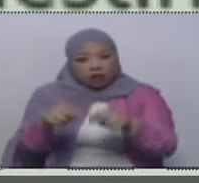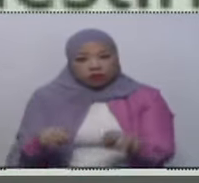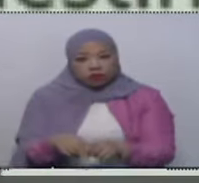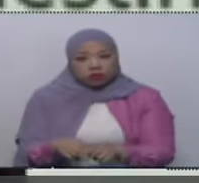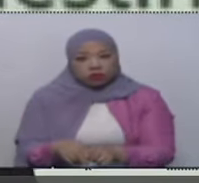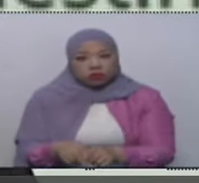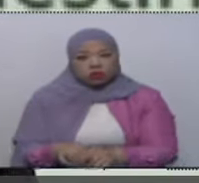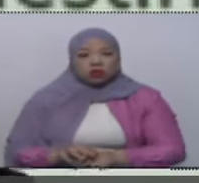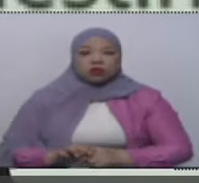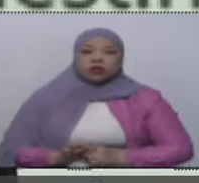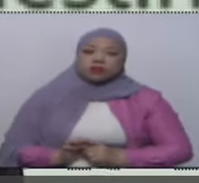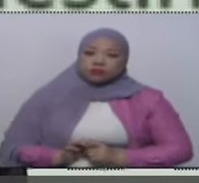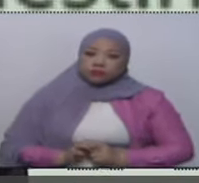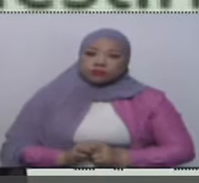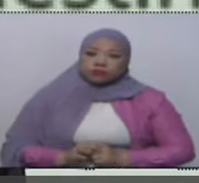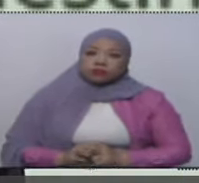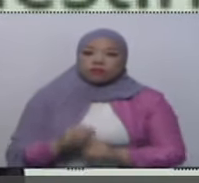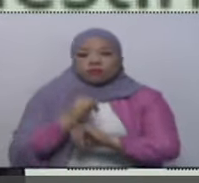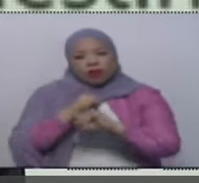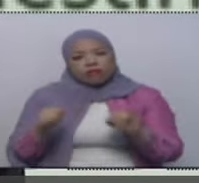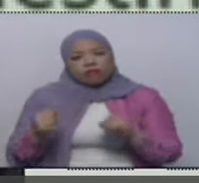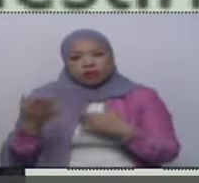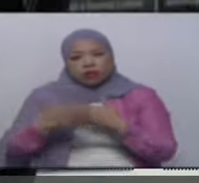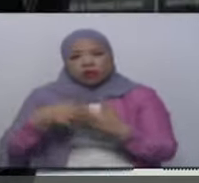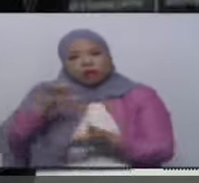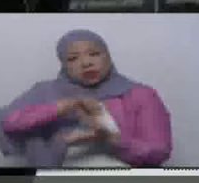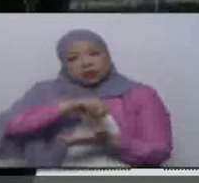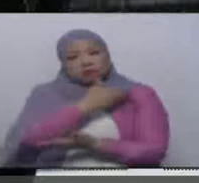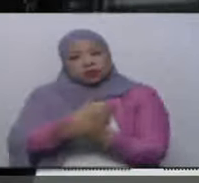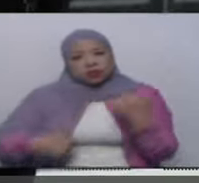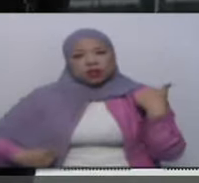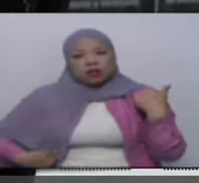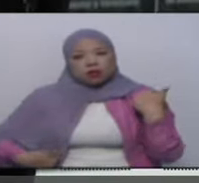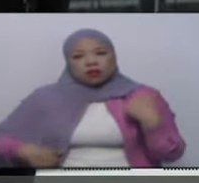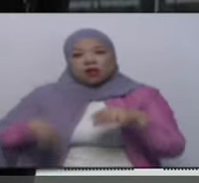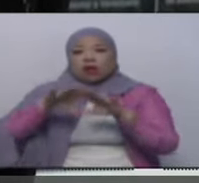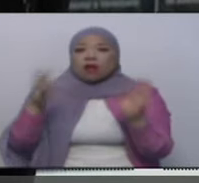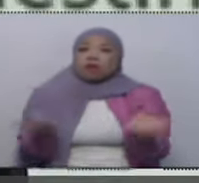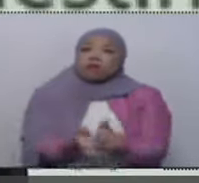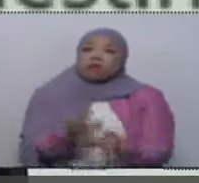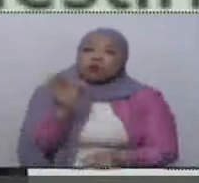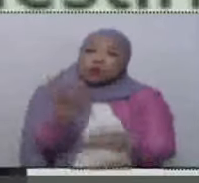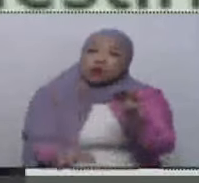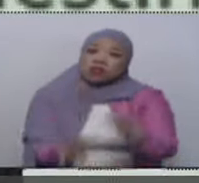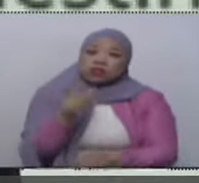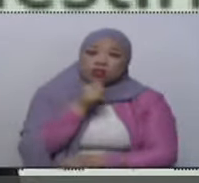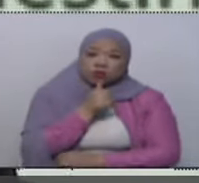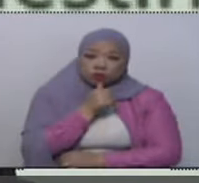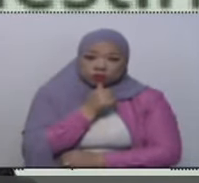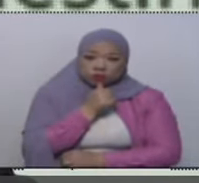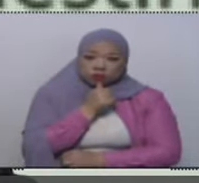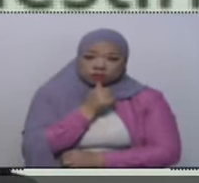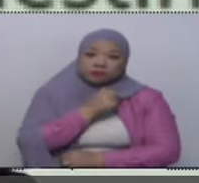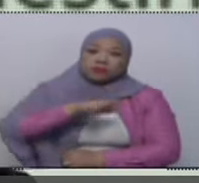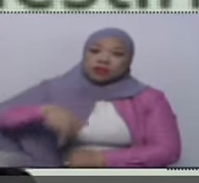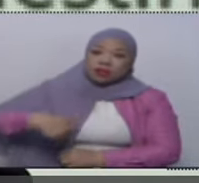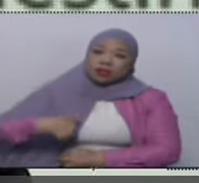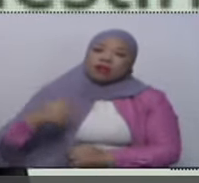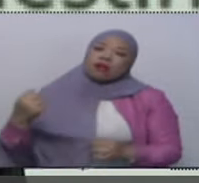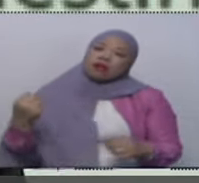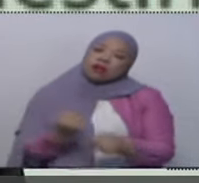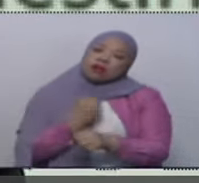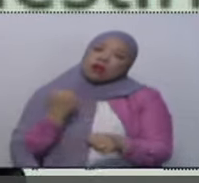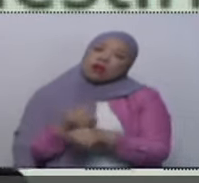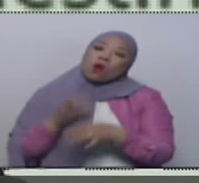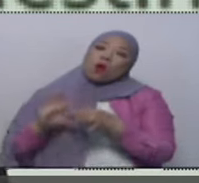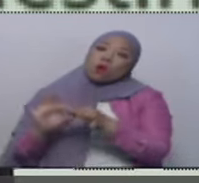Y al fin, señor presidente, en ese mundo tan injusto, solo a través de la